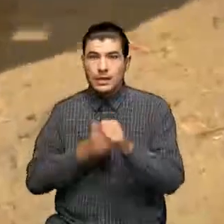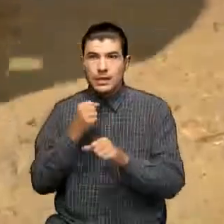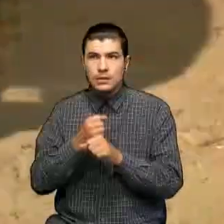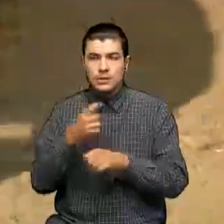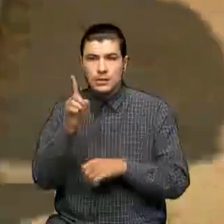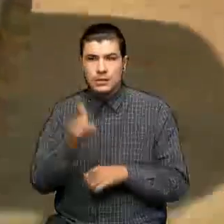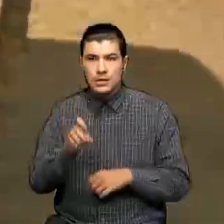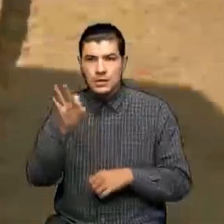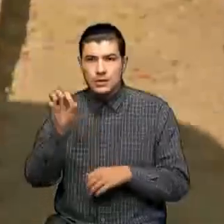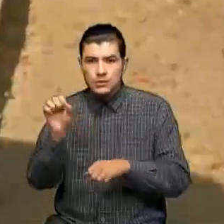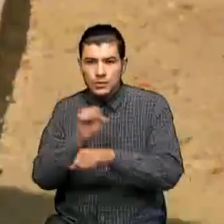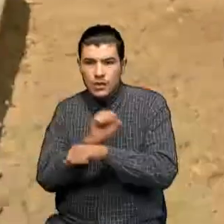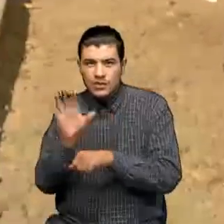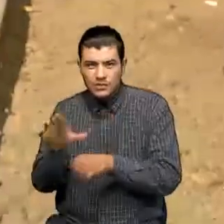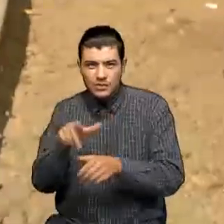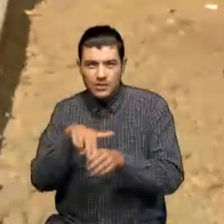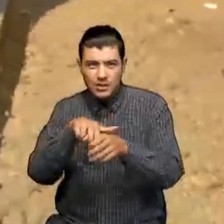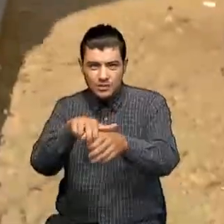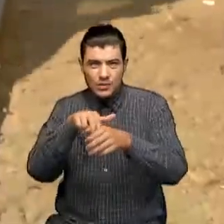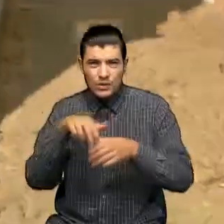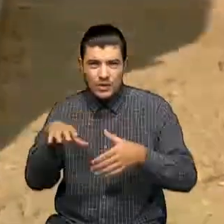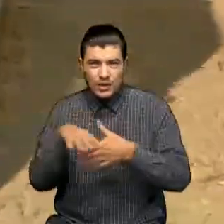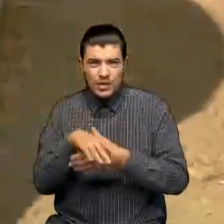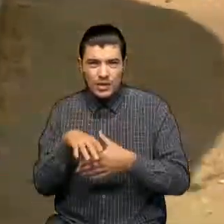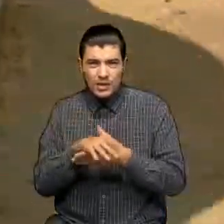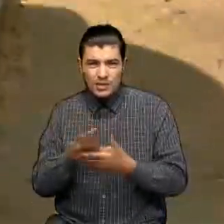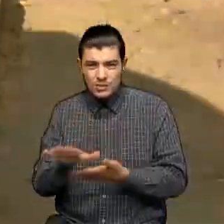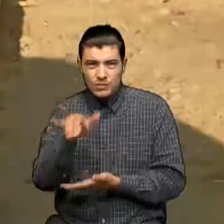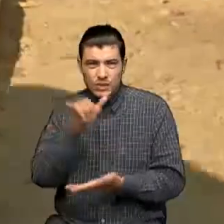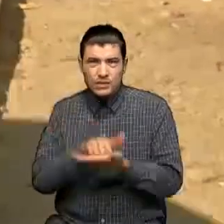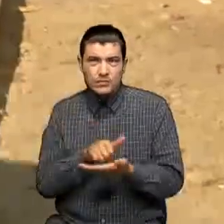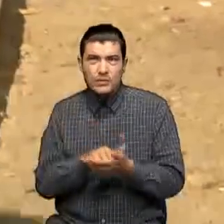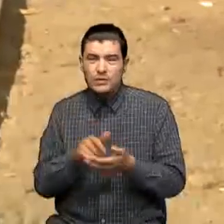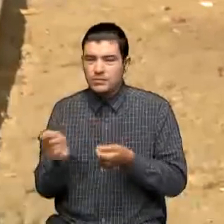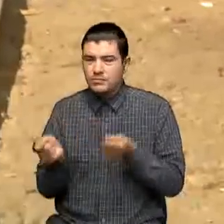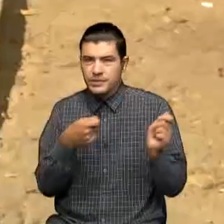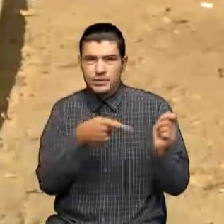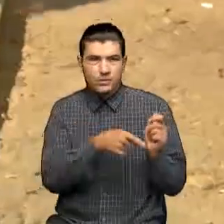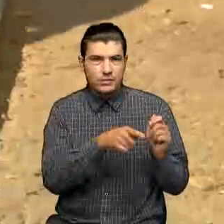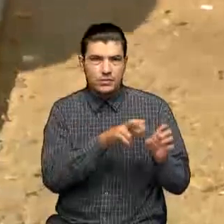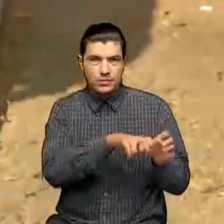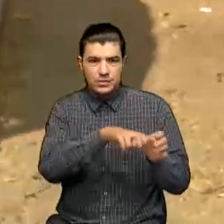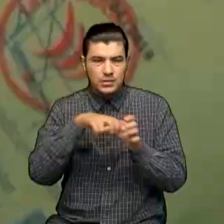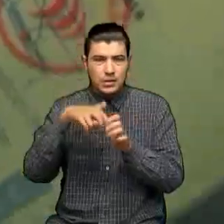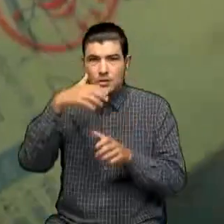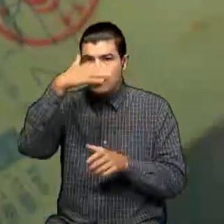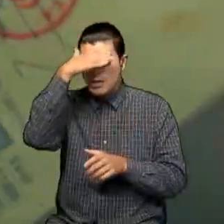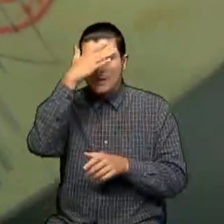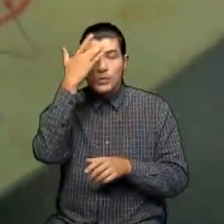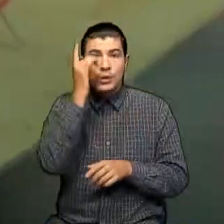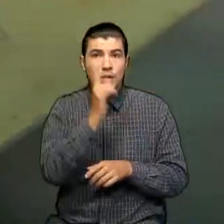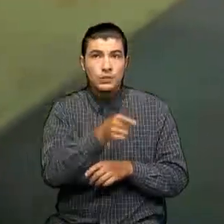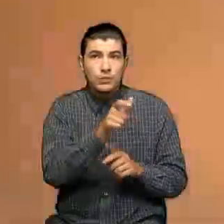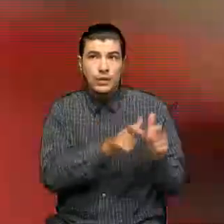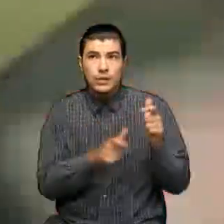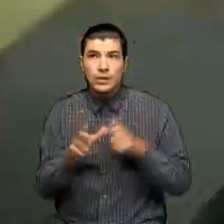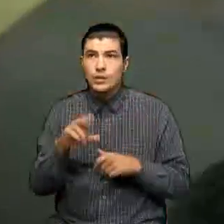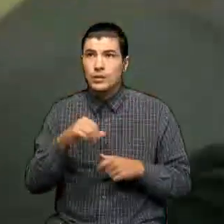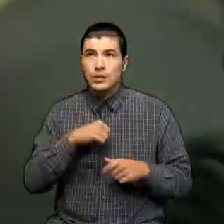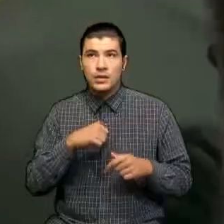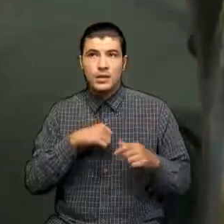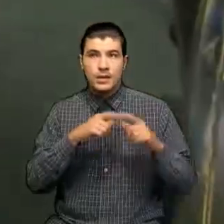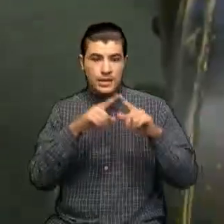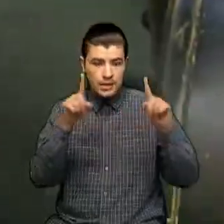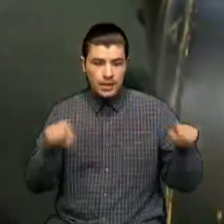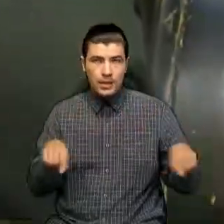año 68 vehículos de transporte público tipo individual han sido inmovilizados debido a que los conductores no portan la tarjeta de control